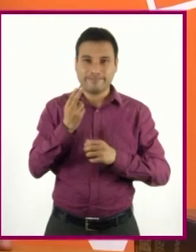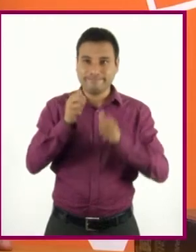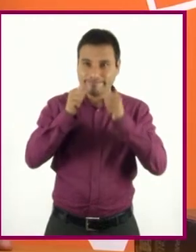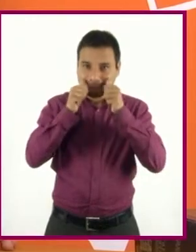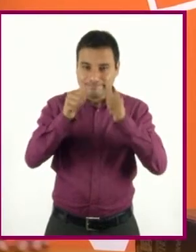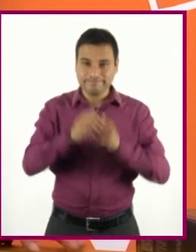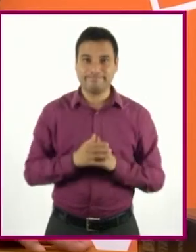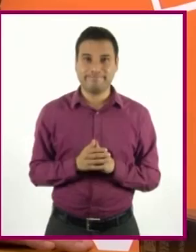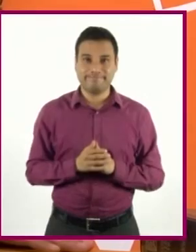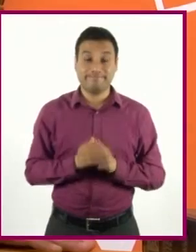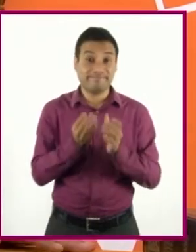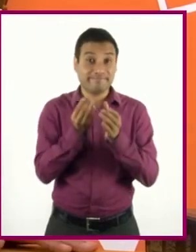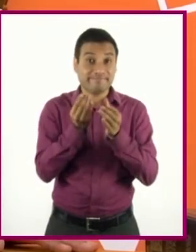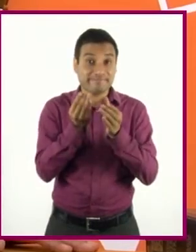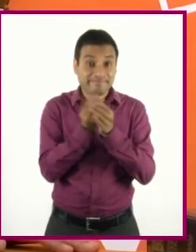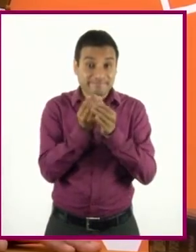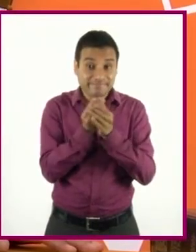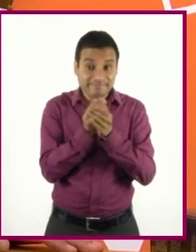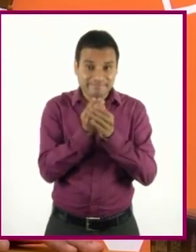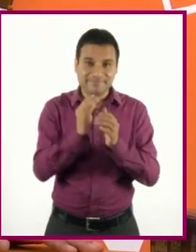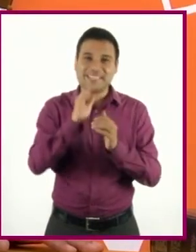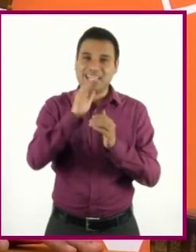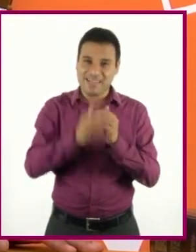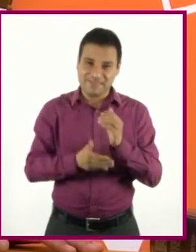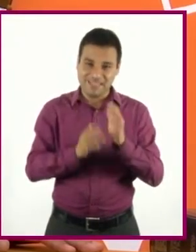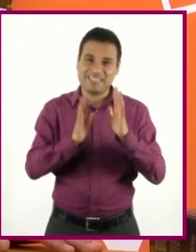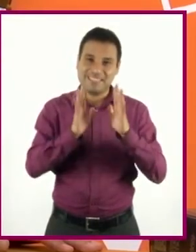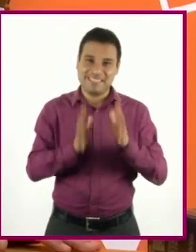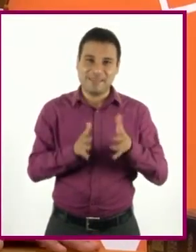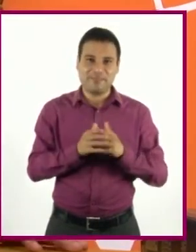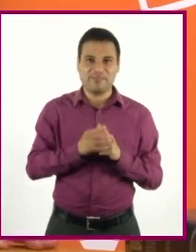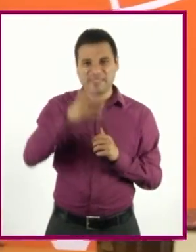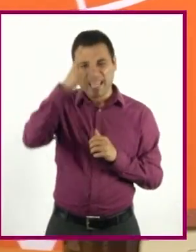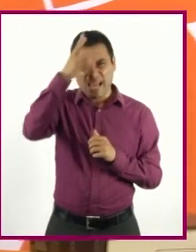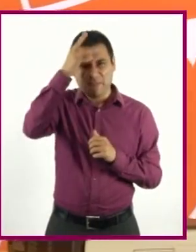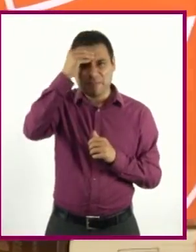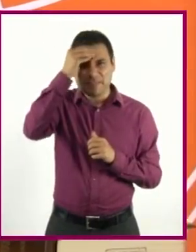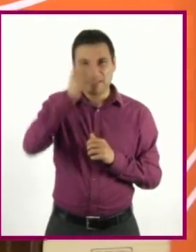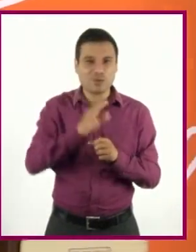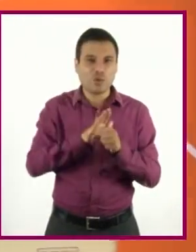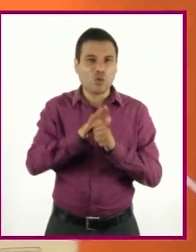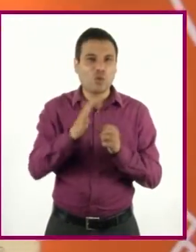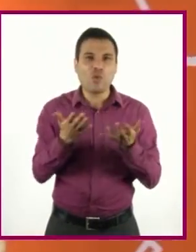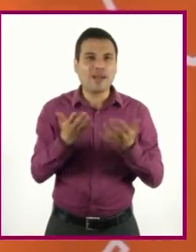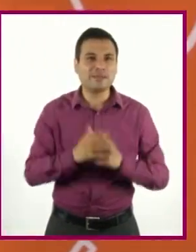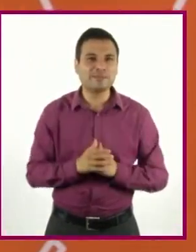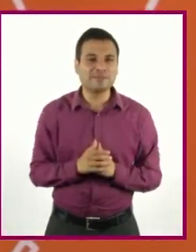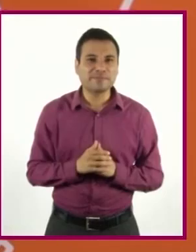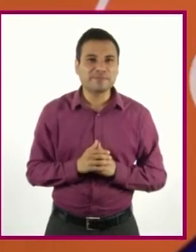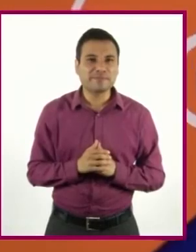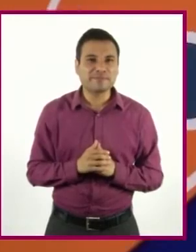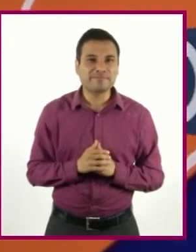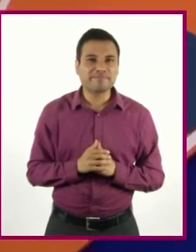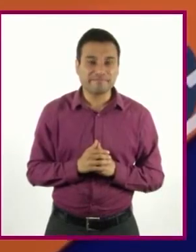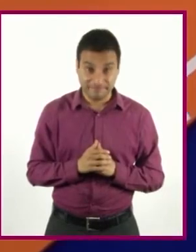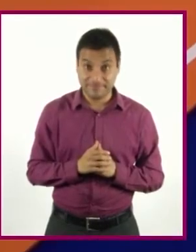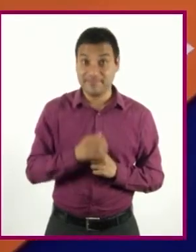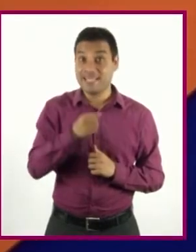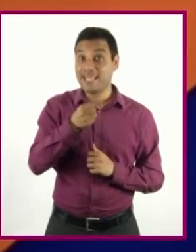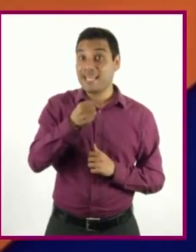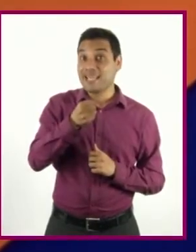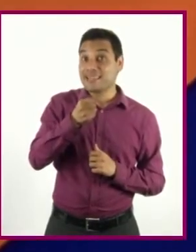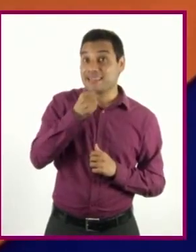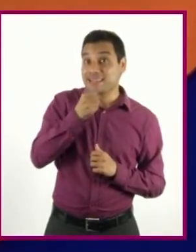Hemos llegado al final de esta sesión, cuyo aprendizaje esperado era entrevista a